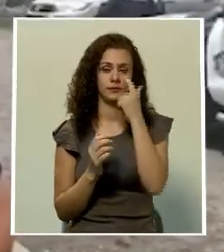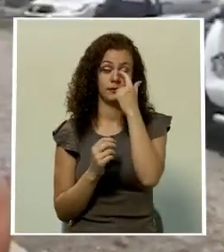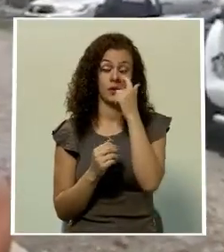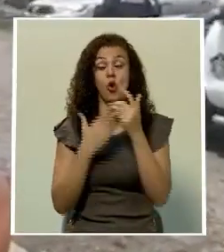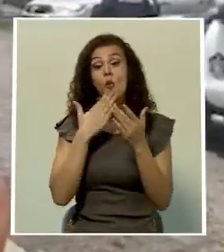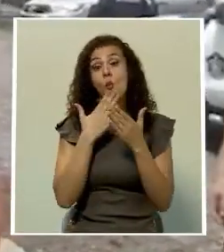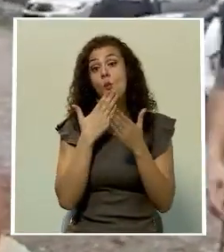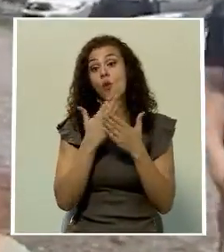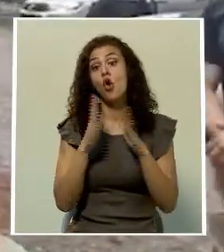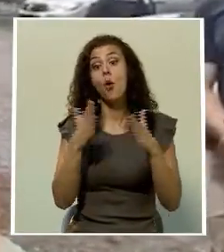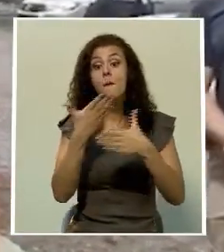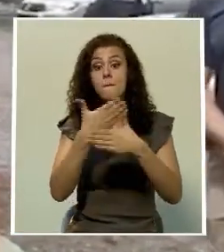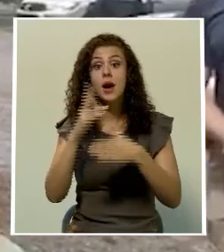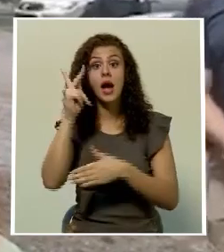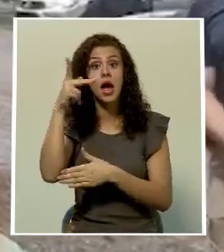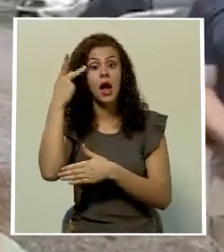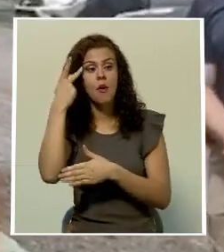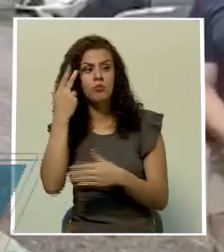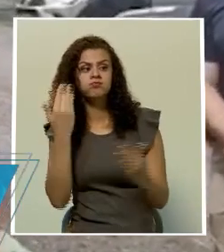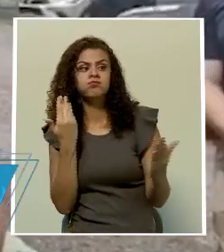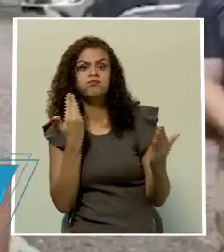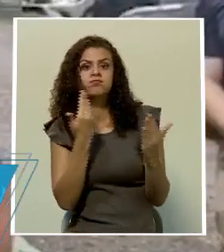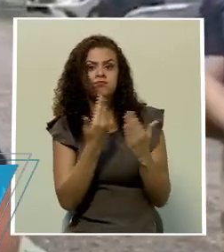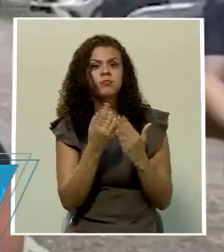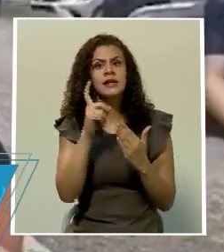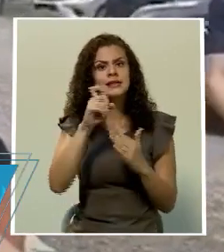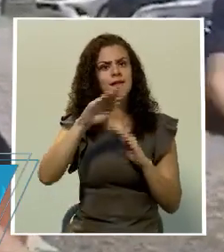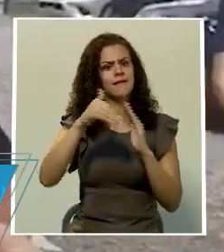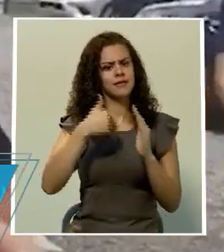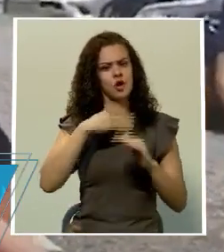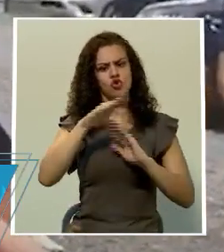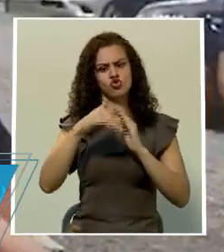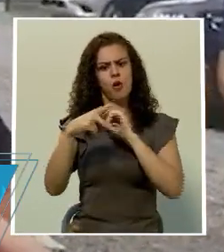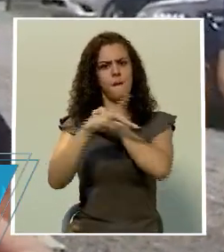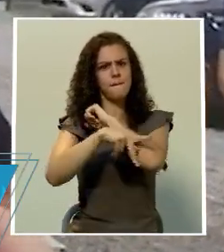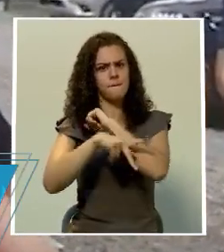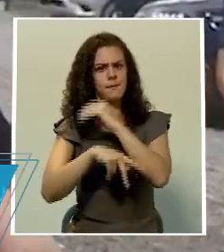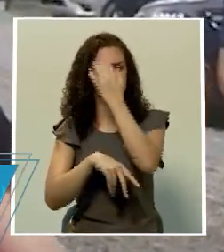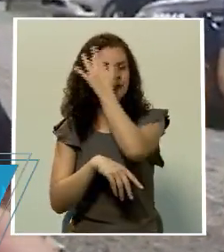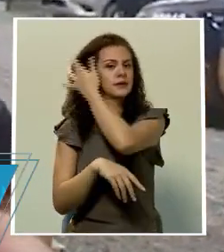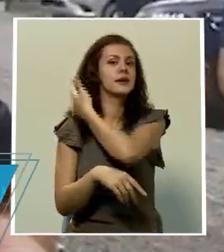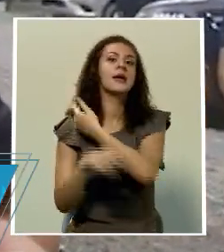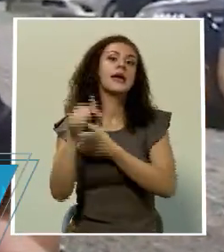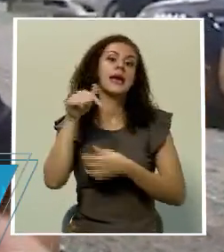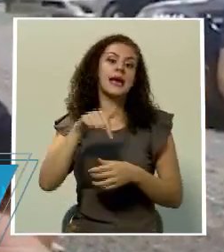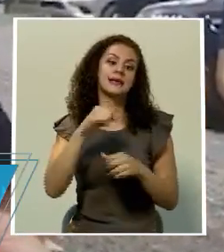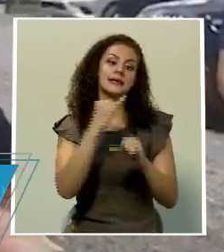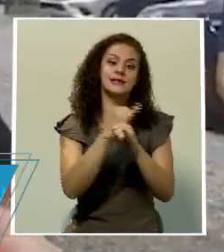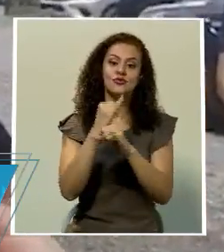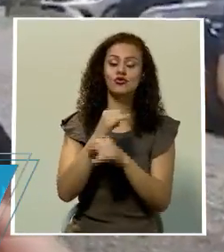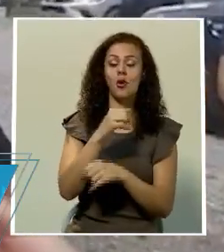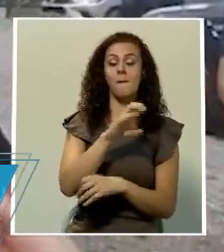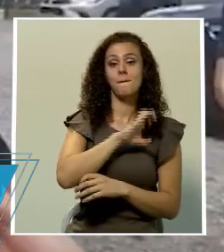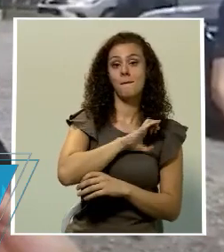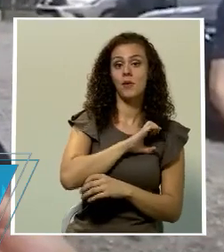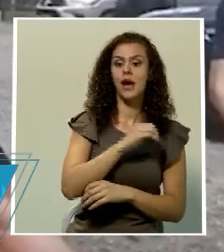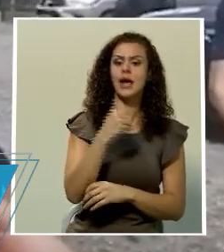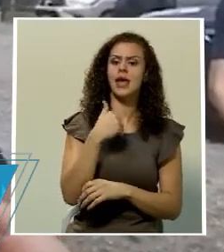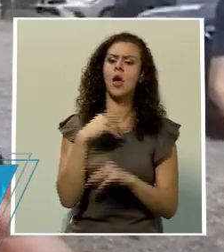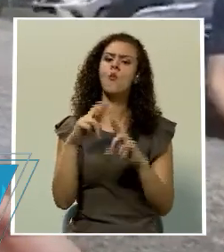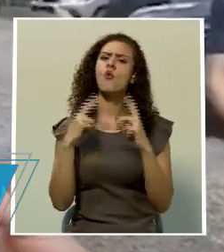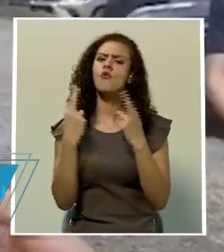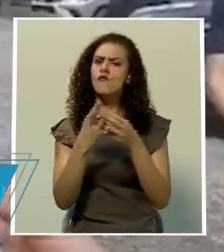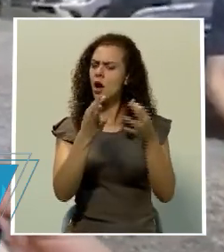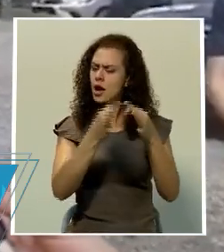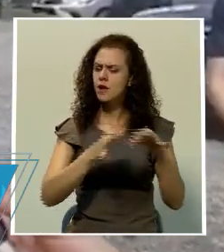Bueno, como parte de las políticas de acercamiento que deben tener todos los países, en este caso las instituciones policiales, hoy hemos tenido una